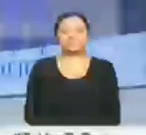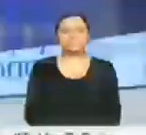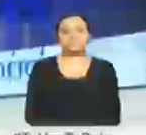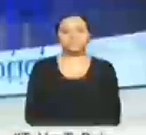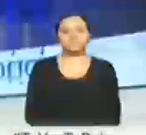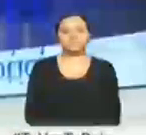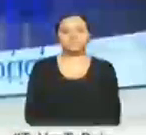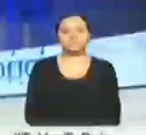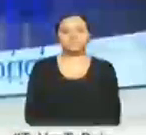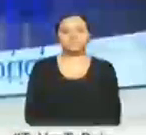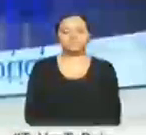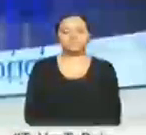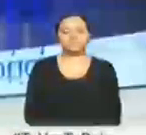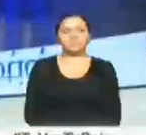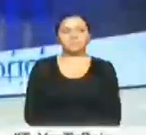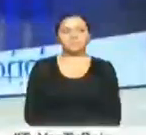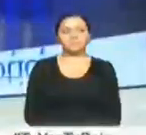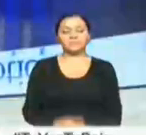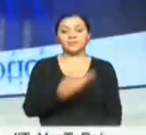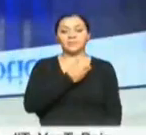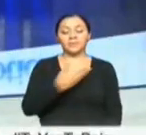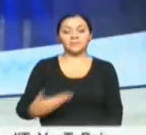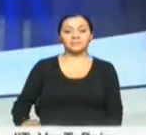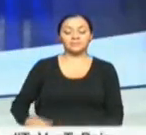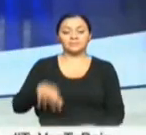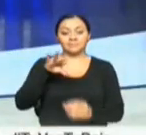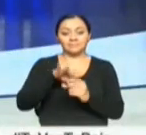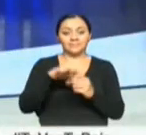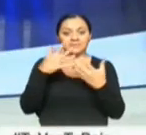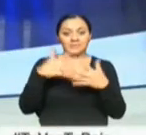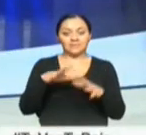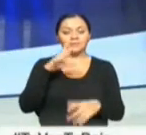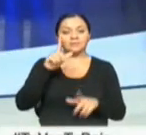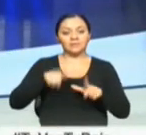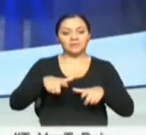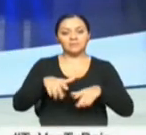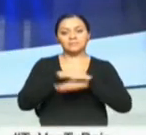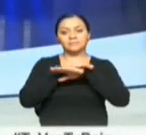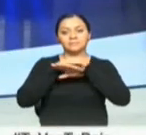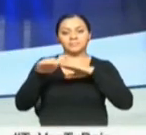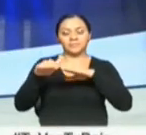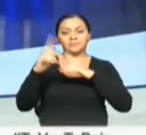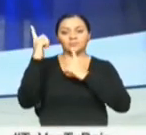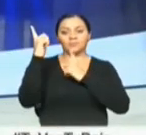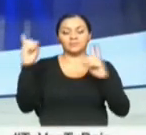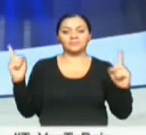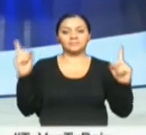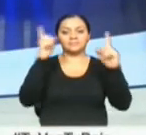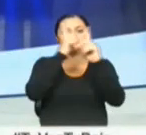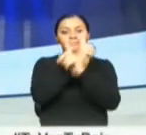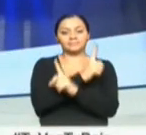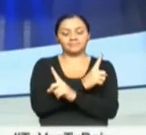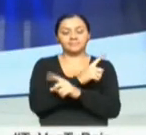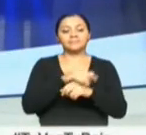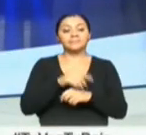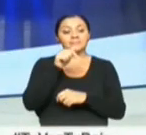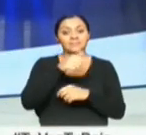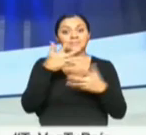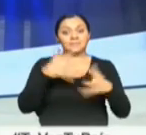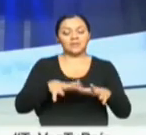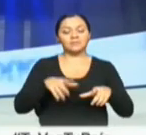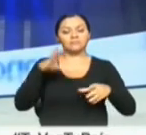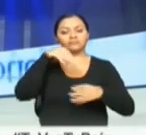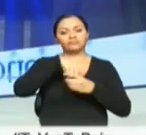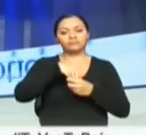Ciudadano. El presidente electo de Ecuador, Lenín Moreno, fue invitado de honor al cambio de guardia en Carondelet, lugar que tuvo